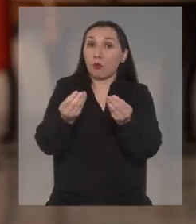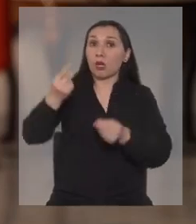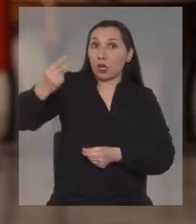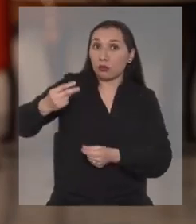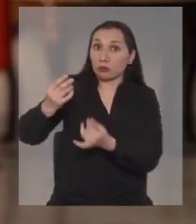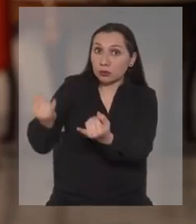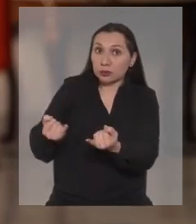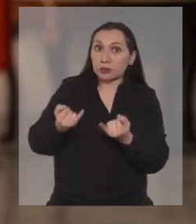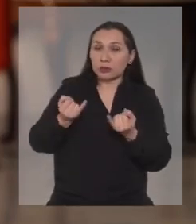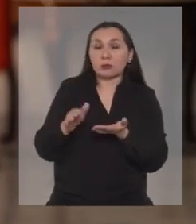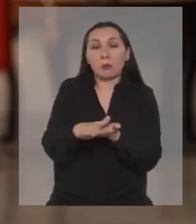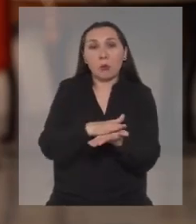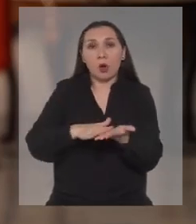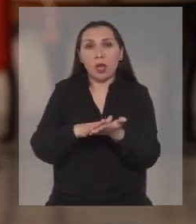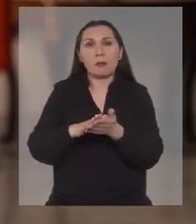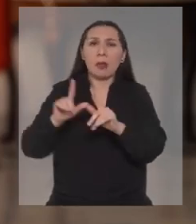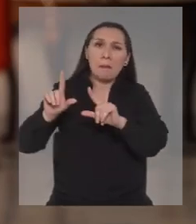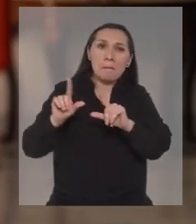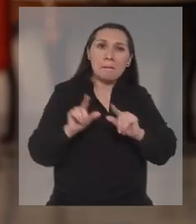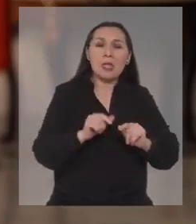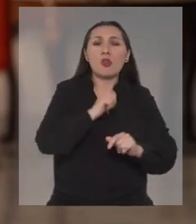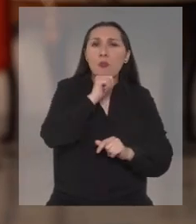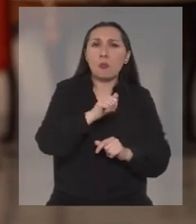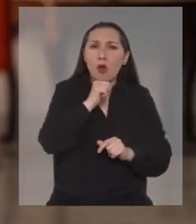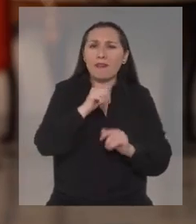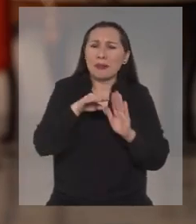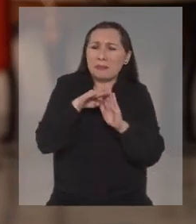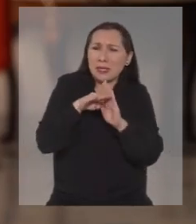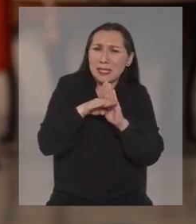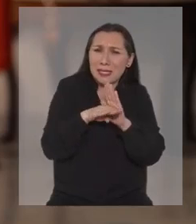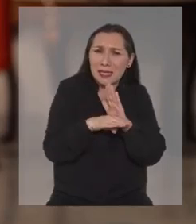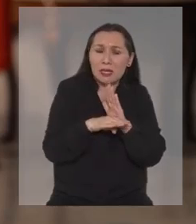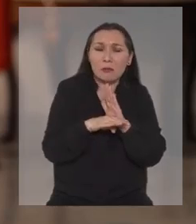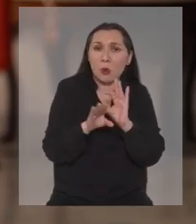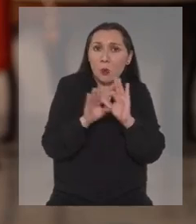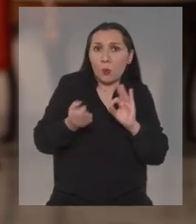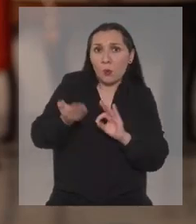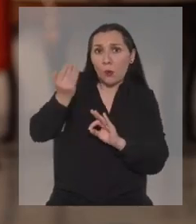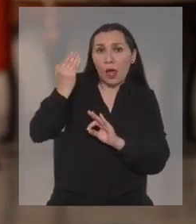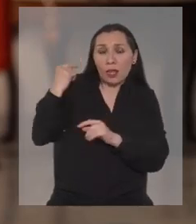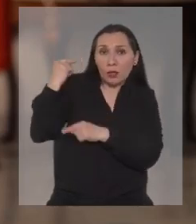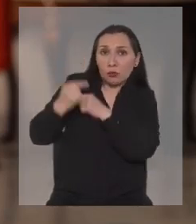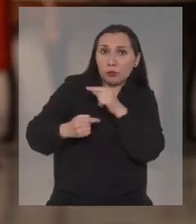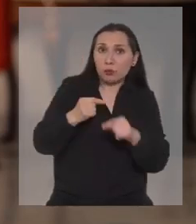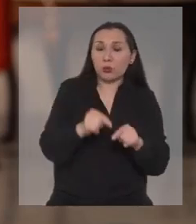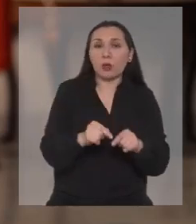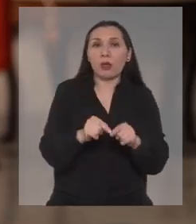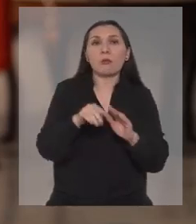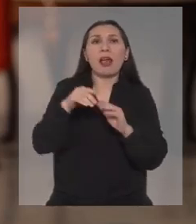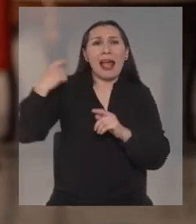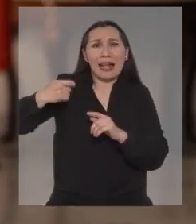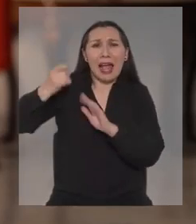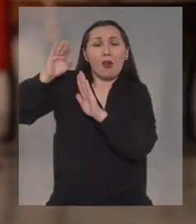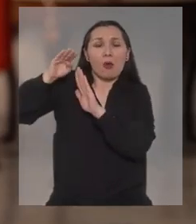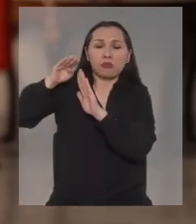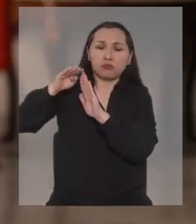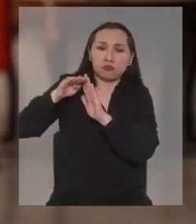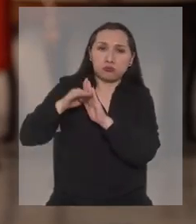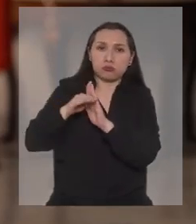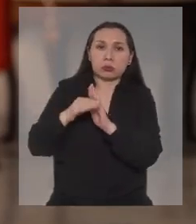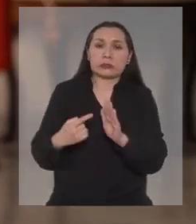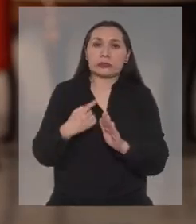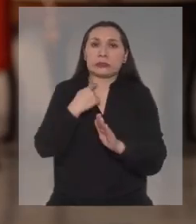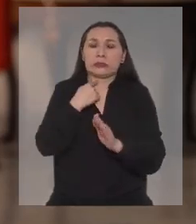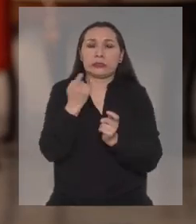buenas noticias por ejemplo con la reducción de la pobreza a sus mínimos históricos logramos también bajar la inflación que tanto